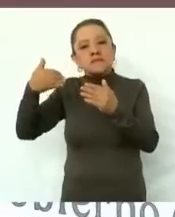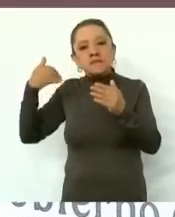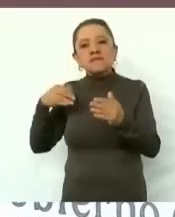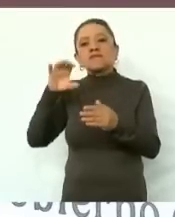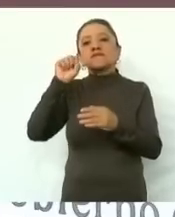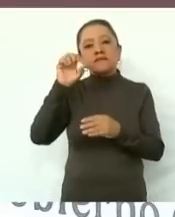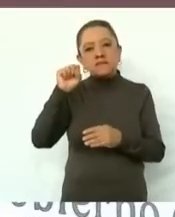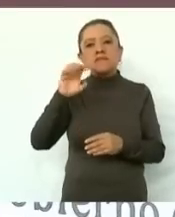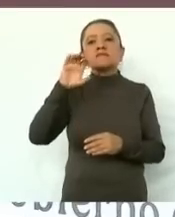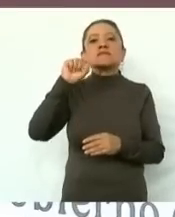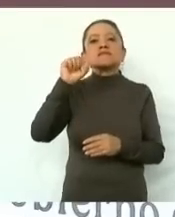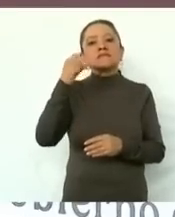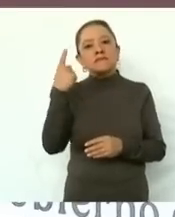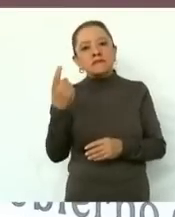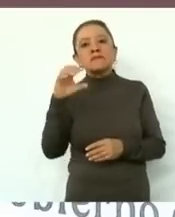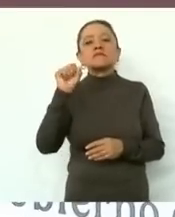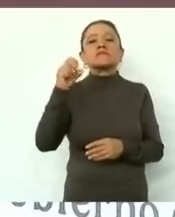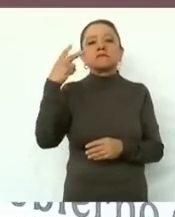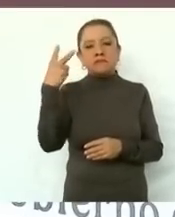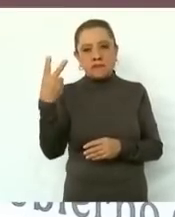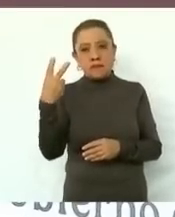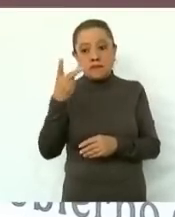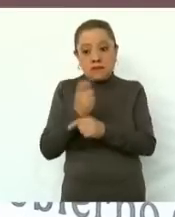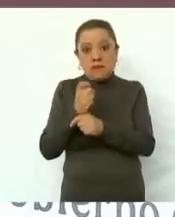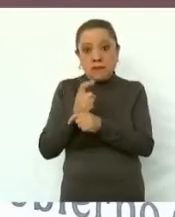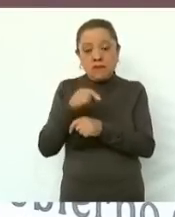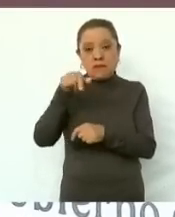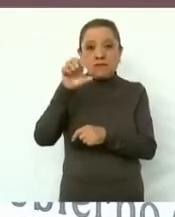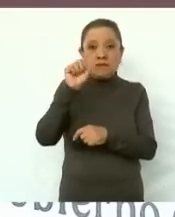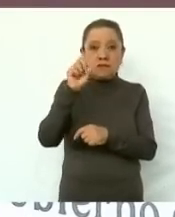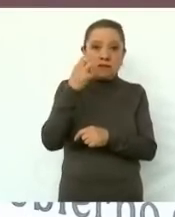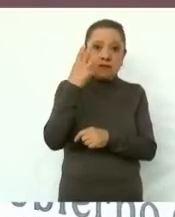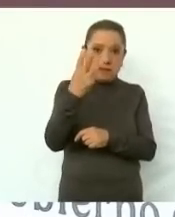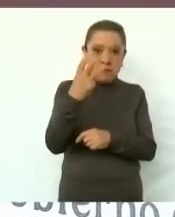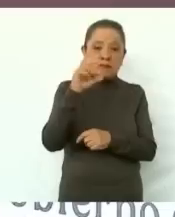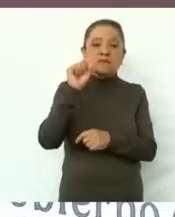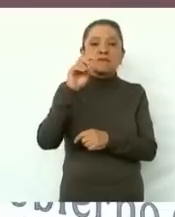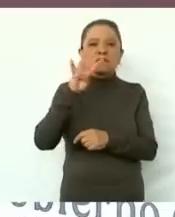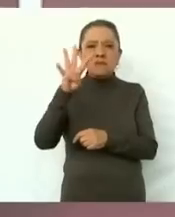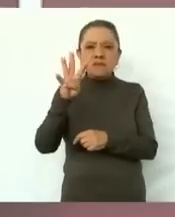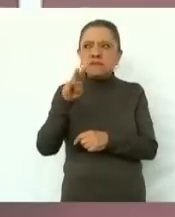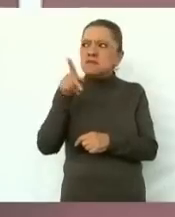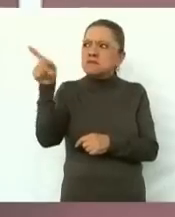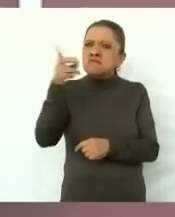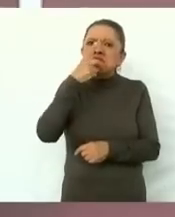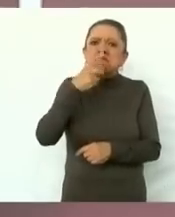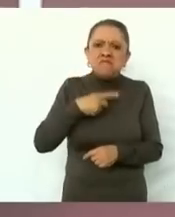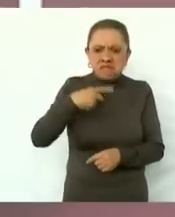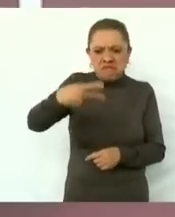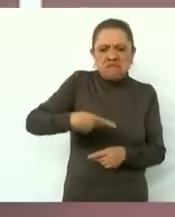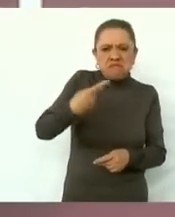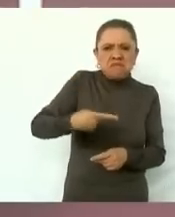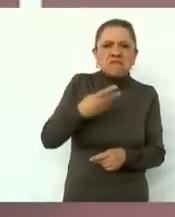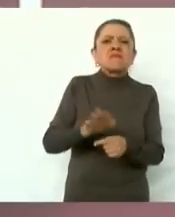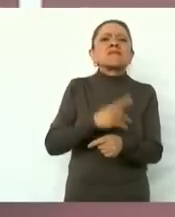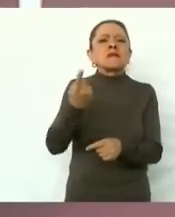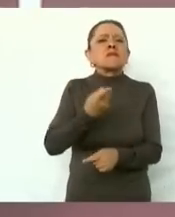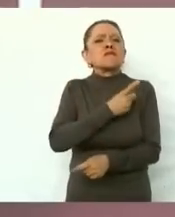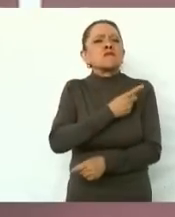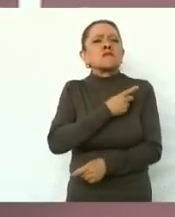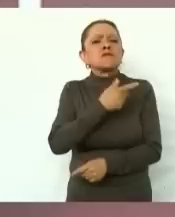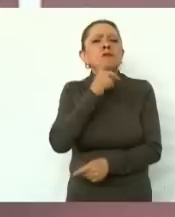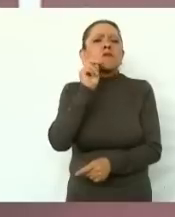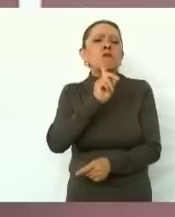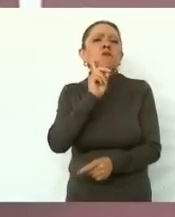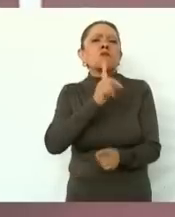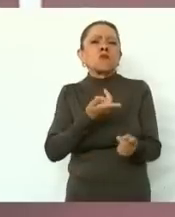y 62. Y a veces me preguntan, ¿por qué solo a las mujeres? ¿Por qué a los